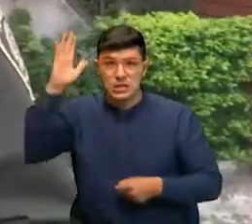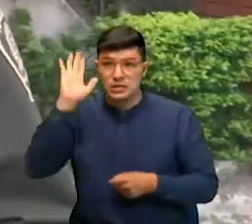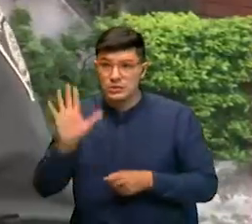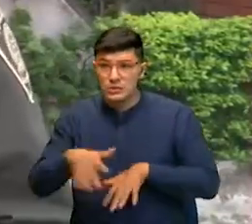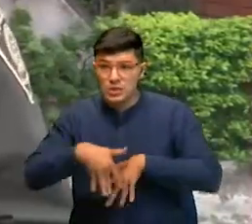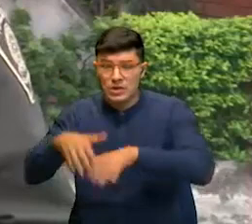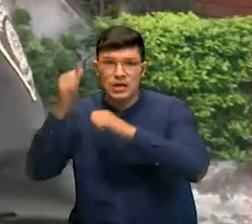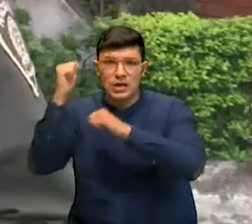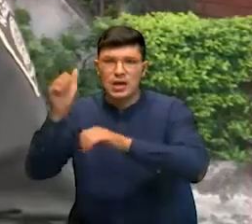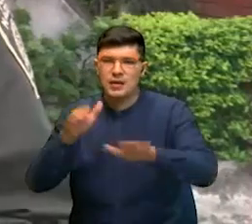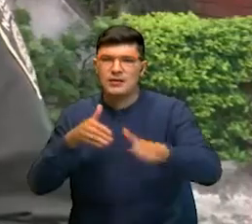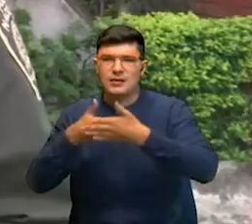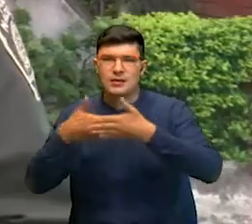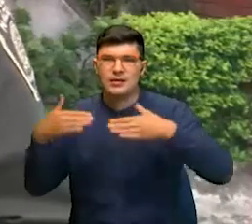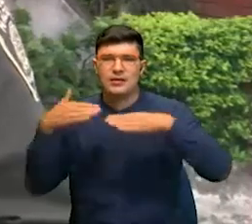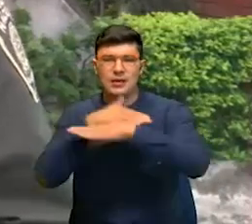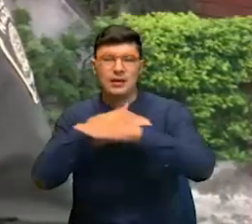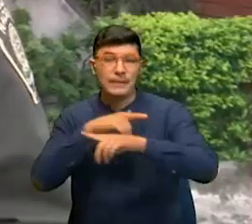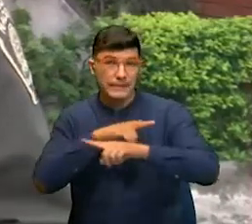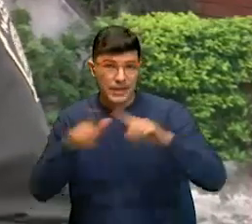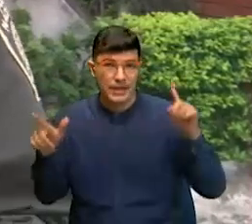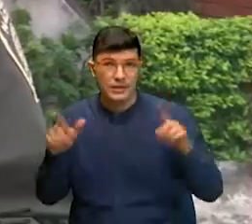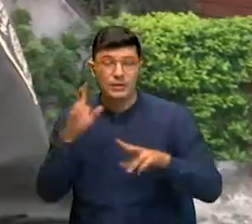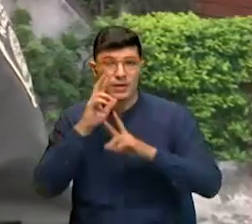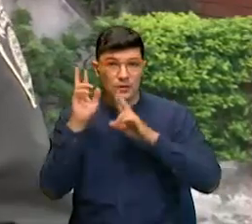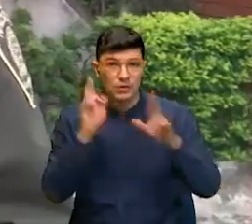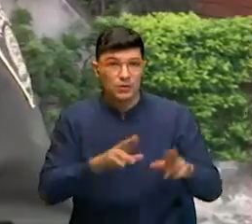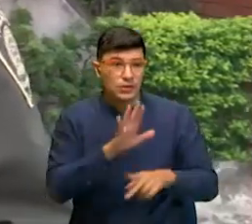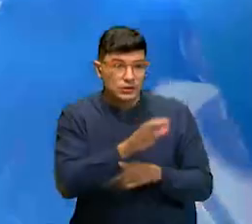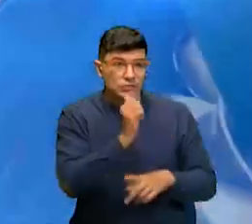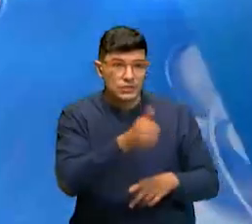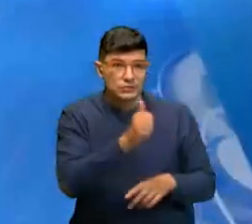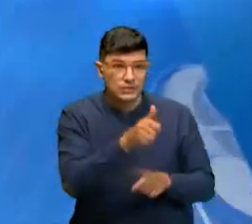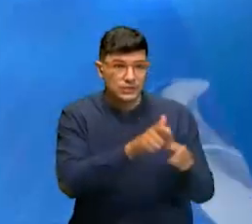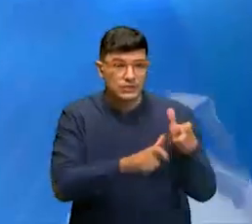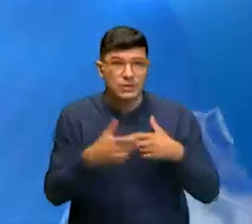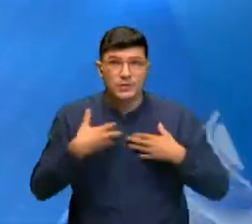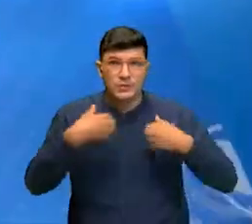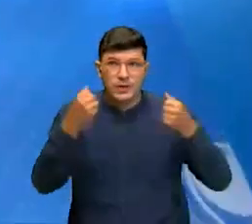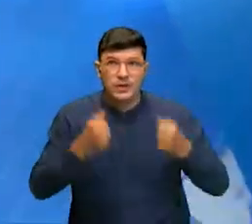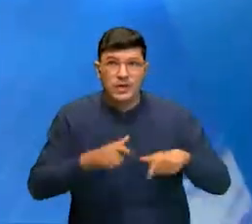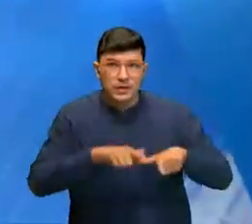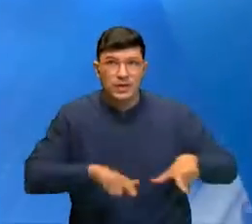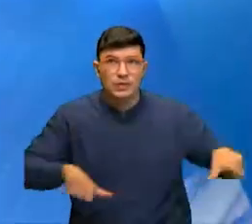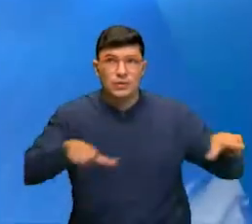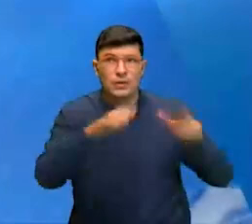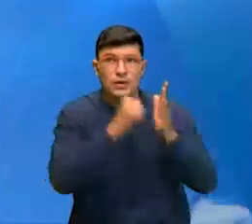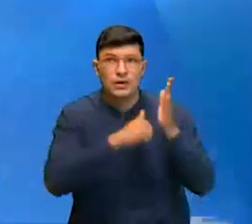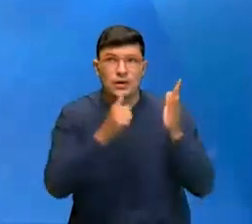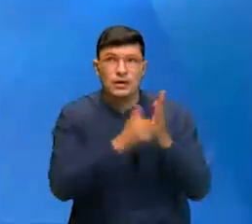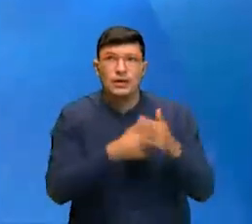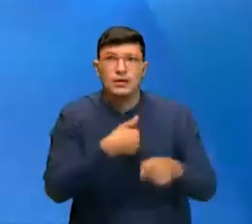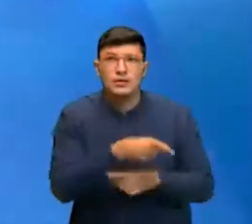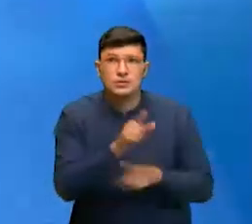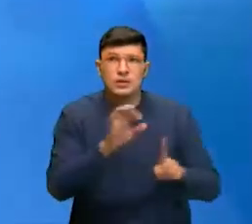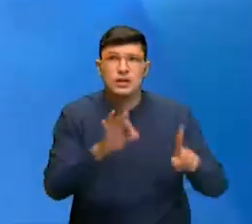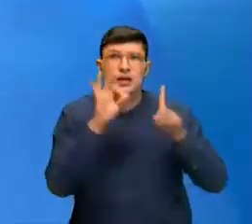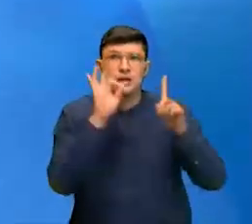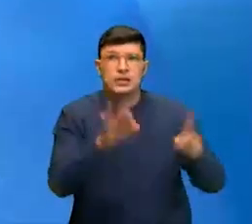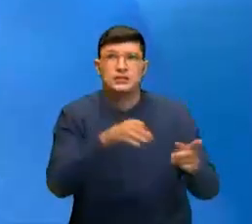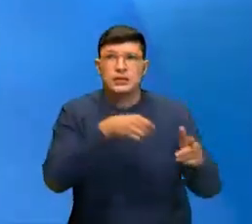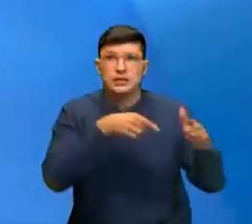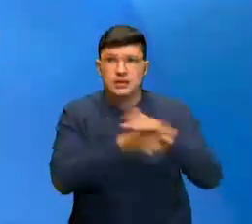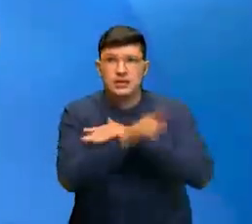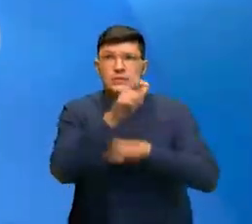protesta bloquearon la vía, sin embargo, destacar que los mismos propietarios de la mercancía garantizaron la salida de